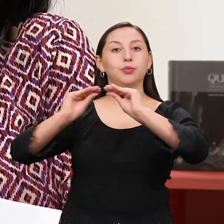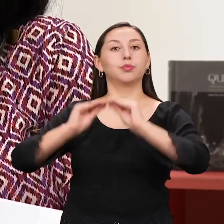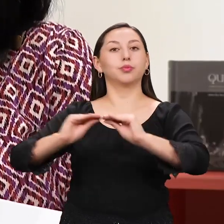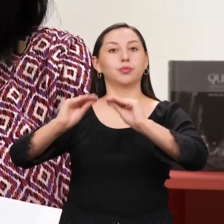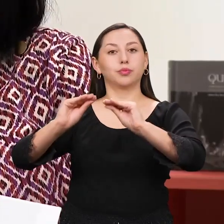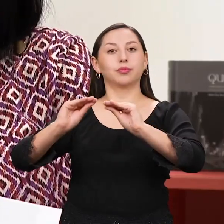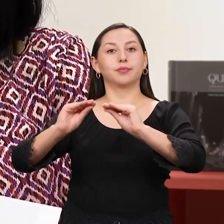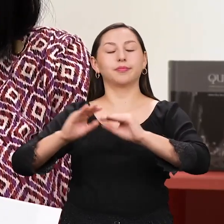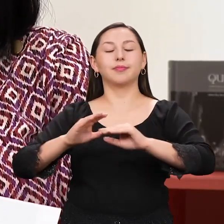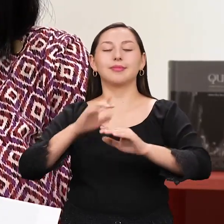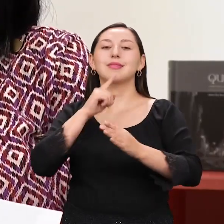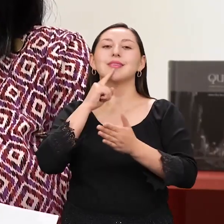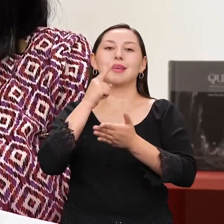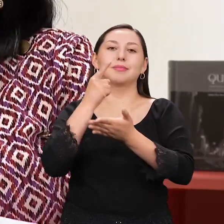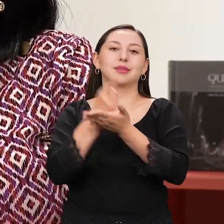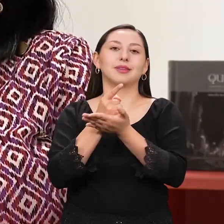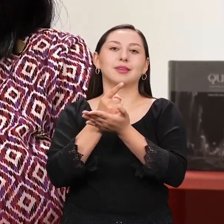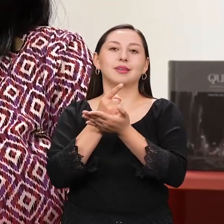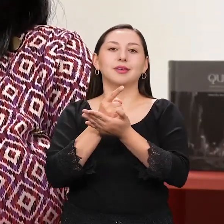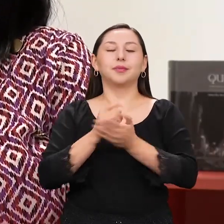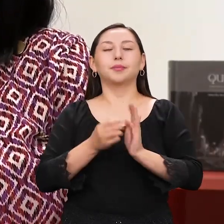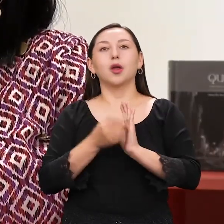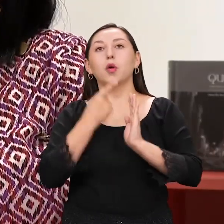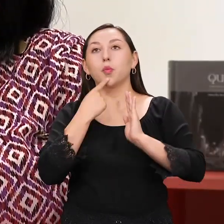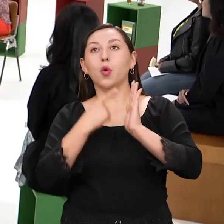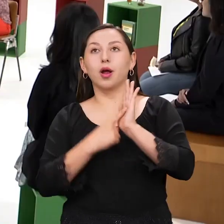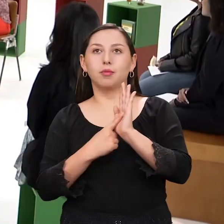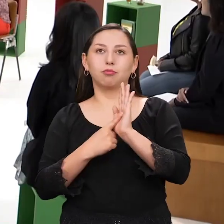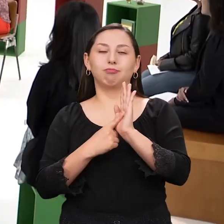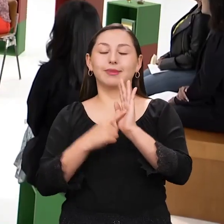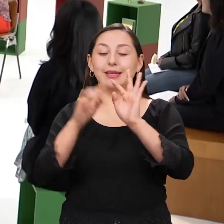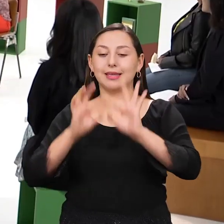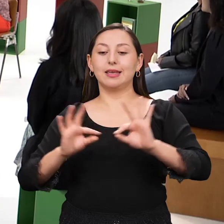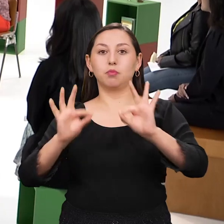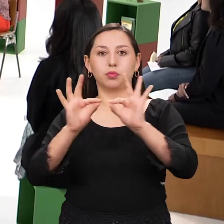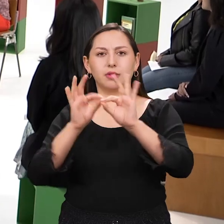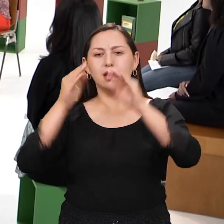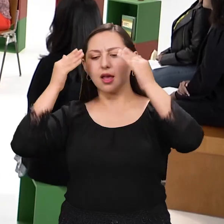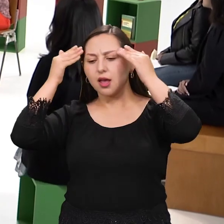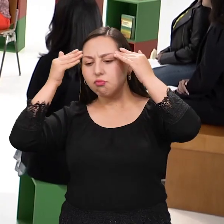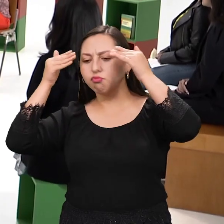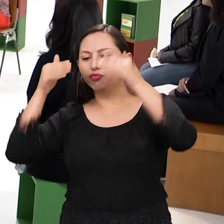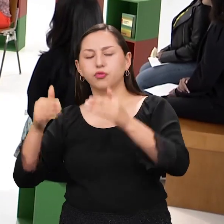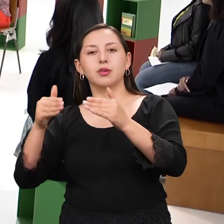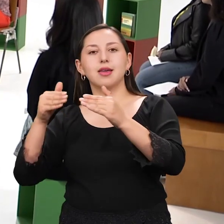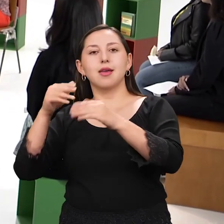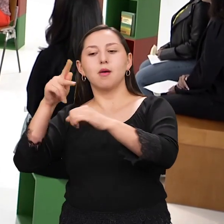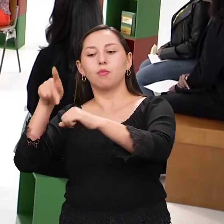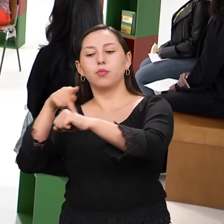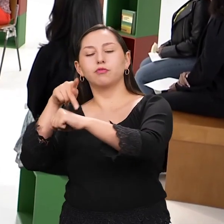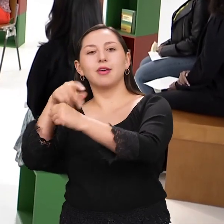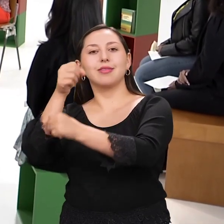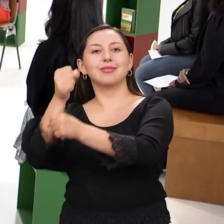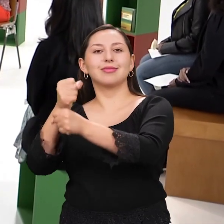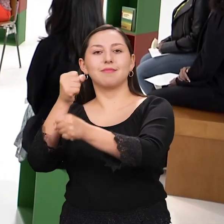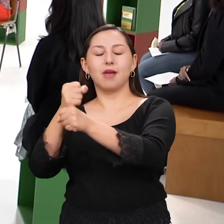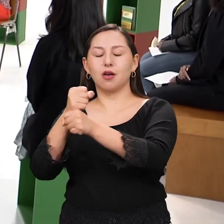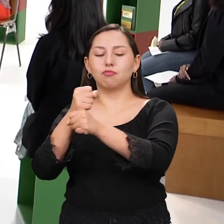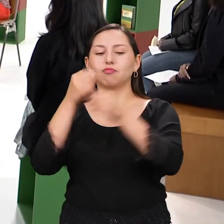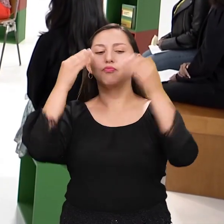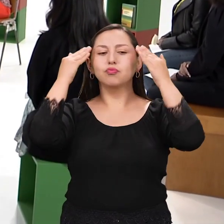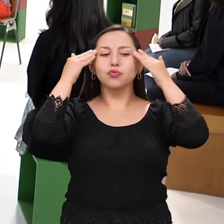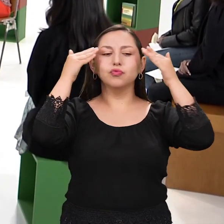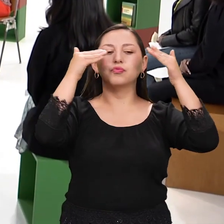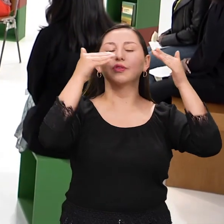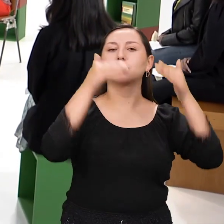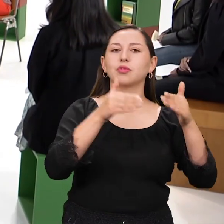a veces cuesta ponerlos, en el sentido de hasta aquí soy esposa, hasta acá soy, no sé, la Natalia que toca la guitarra